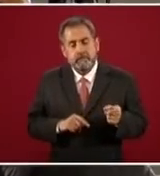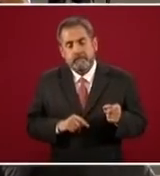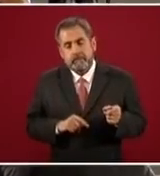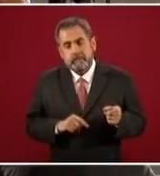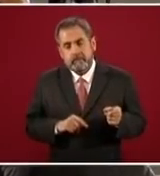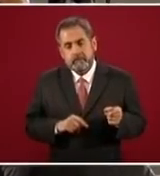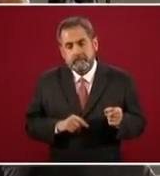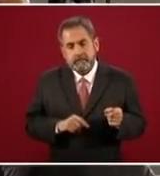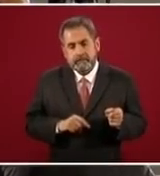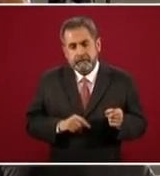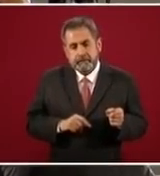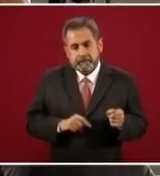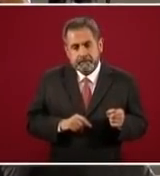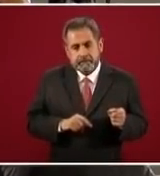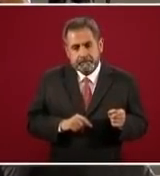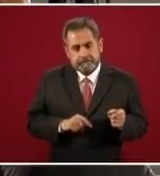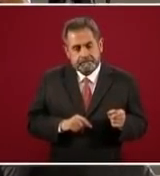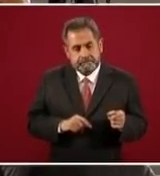de